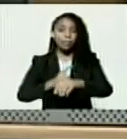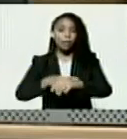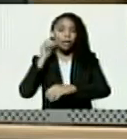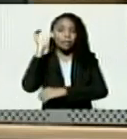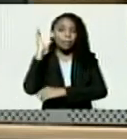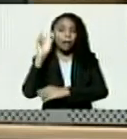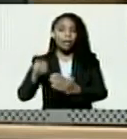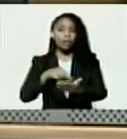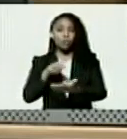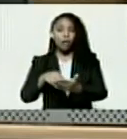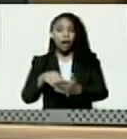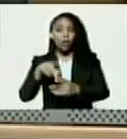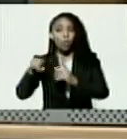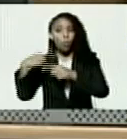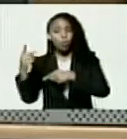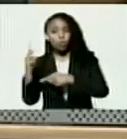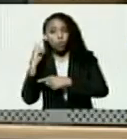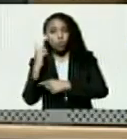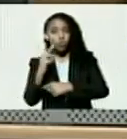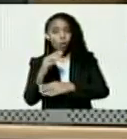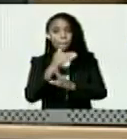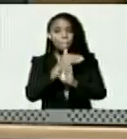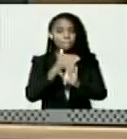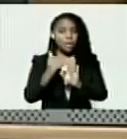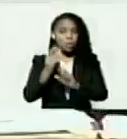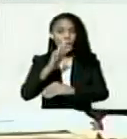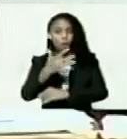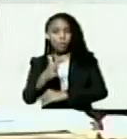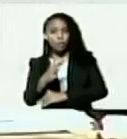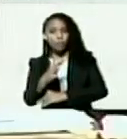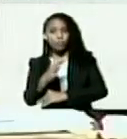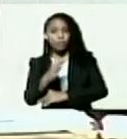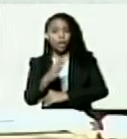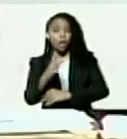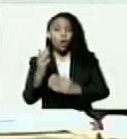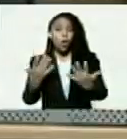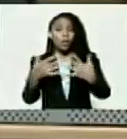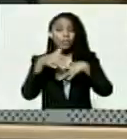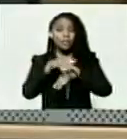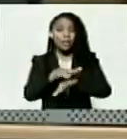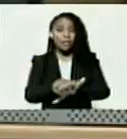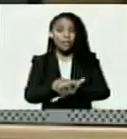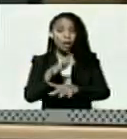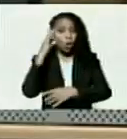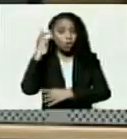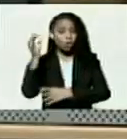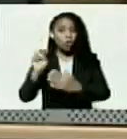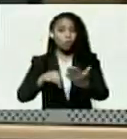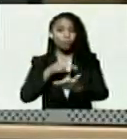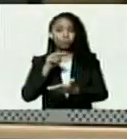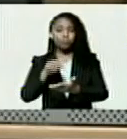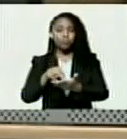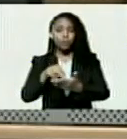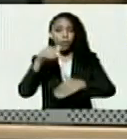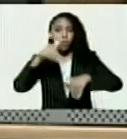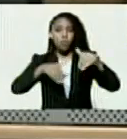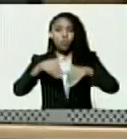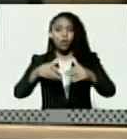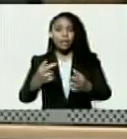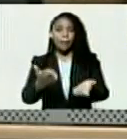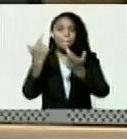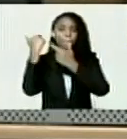otros 2 a mitad del mismo. Los o las integrantes del Consejo Nacional Electoral serán designados